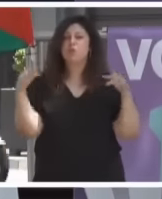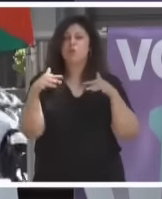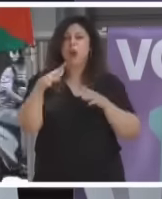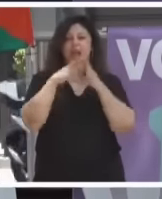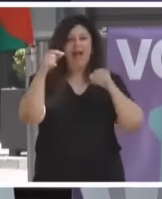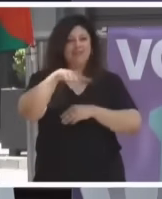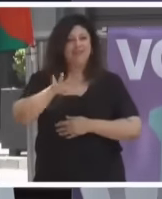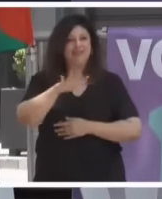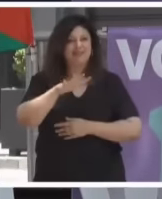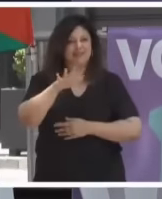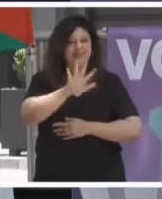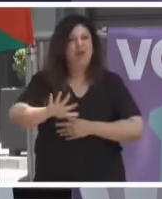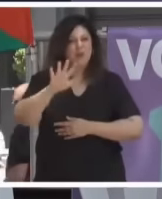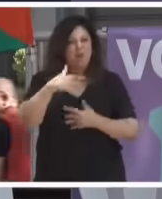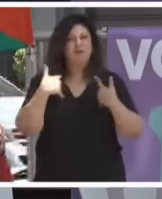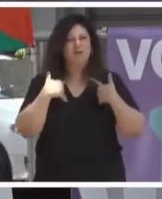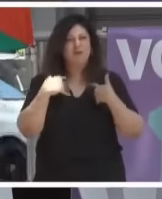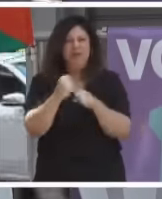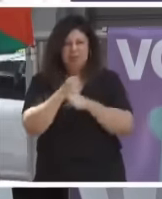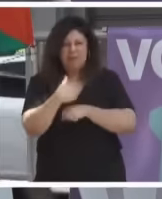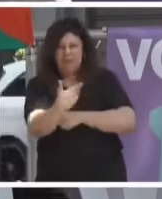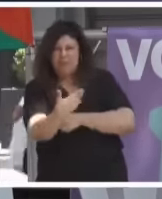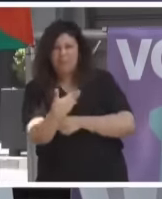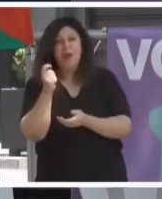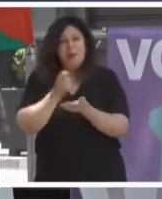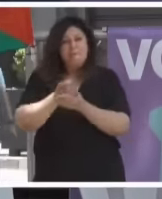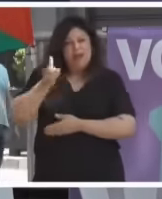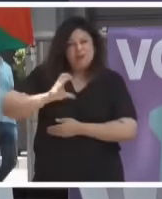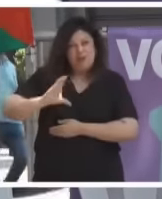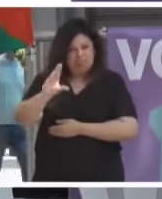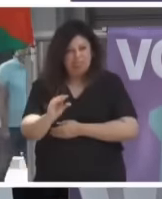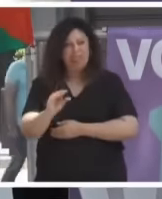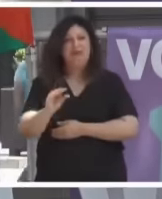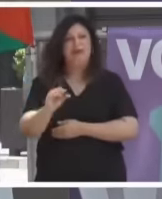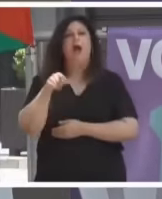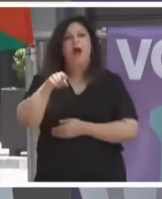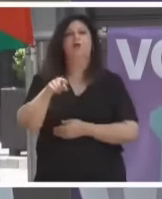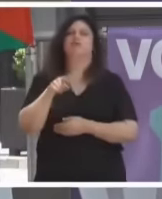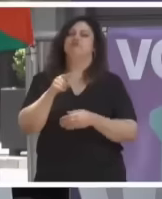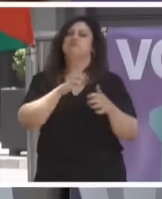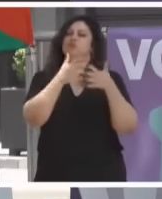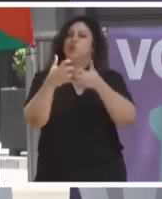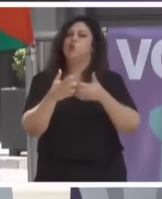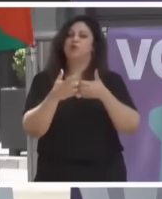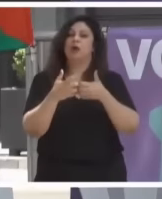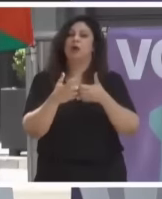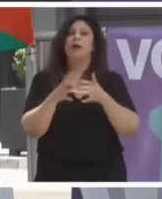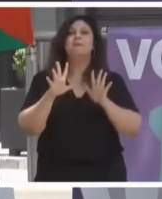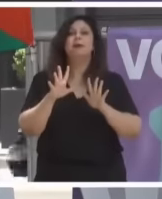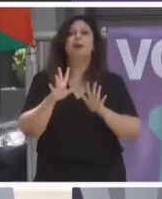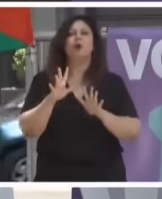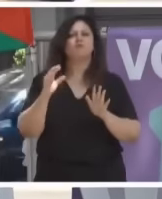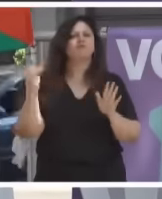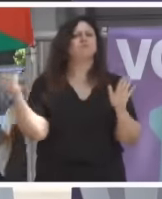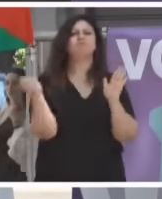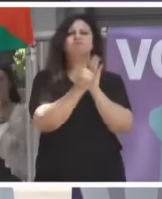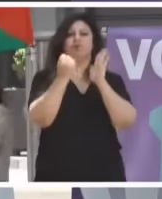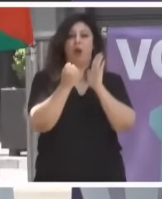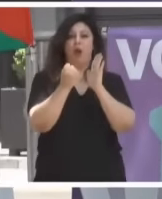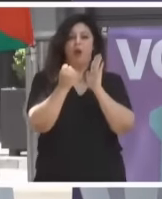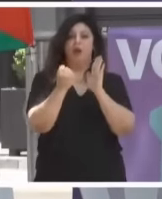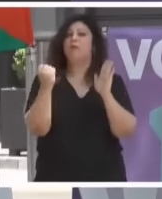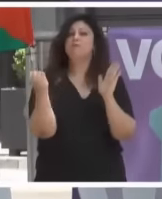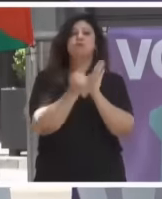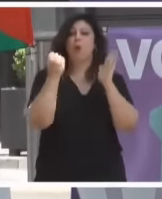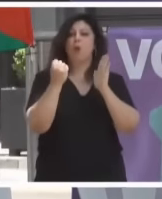Andalucía, con un empleo precario y mal pagado. Pero es que si hay una seña de identidad, y lo que hasta ahora había sido